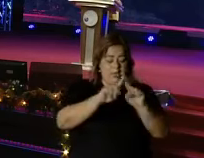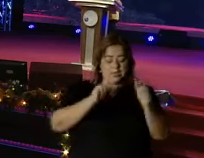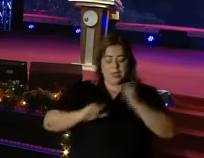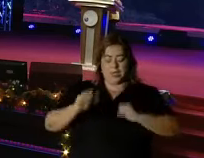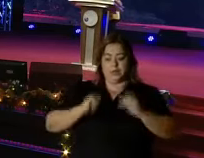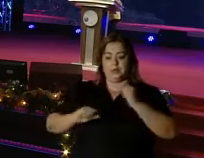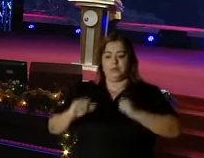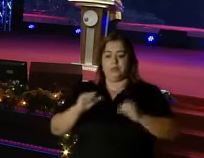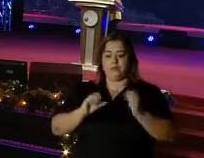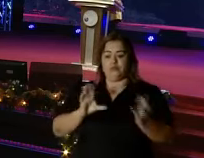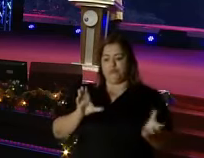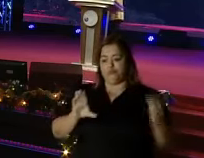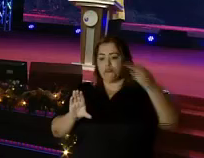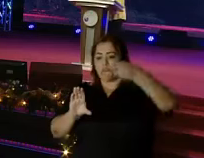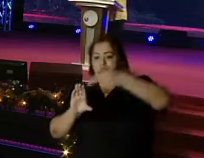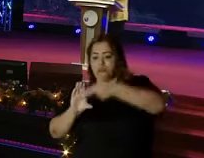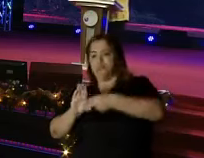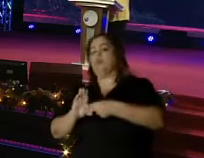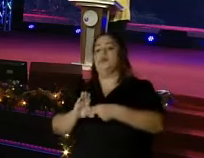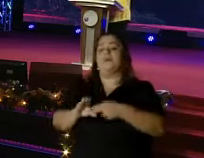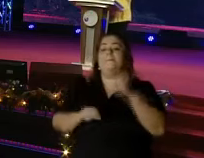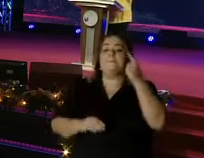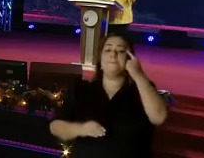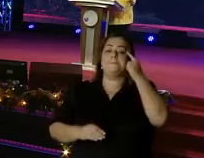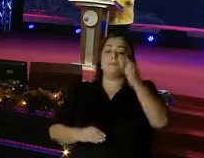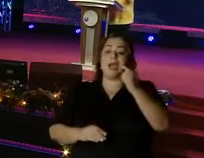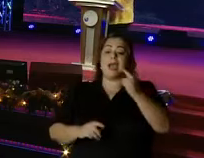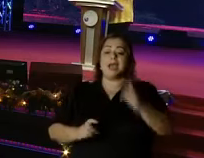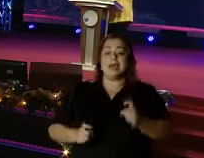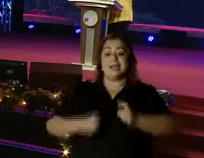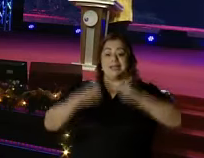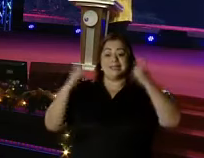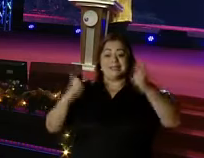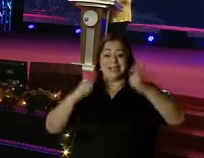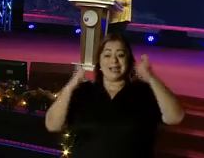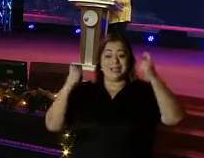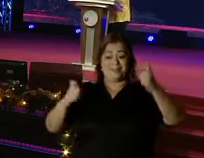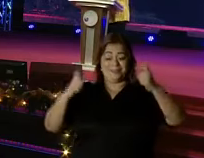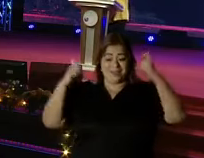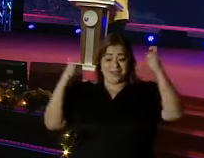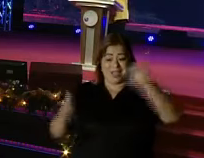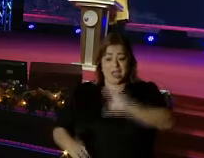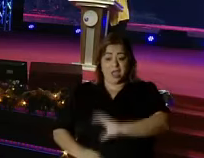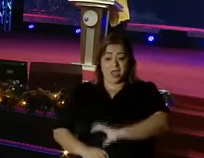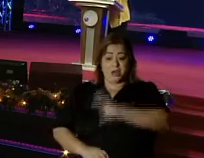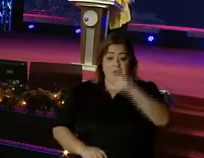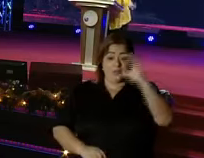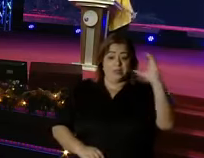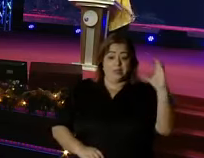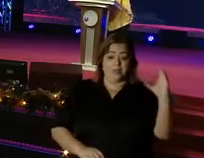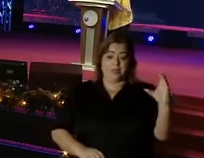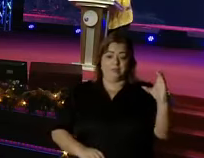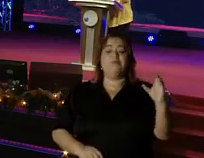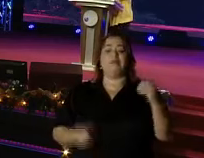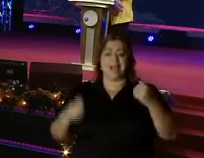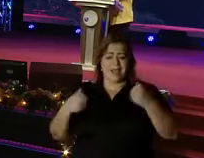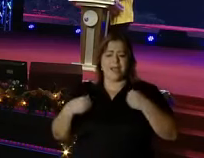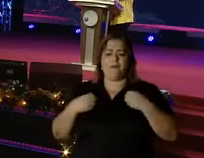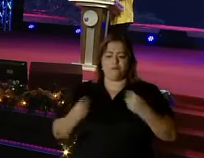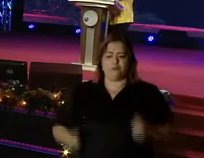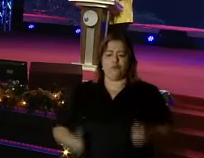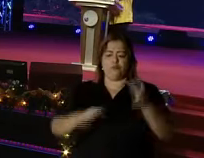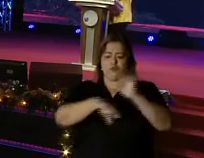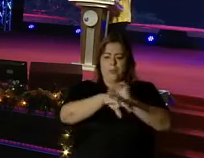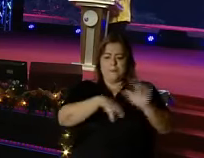Navidad. Así que invite a sus amistades, invite a su familia, va a ser un domingo hermoso. Tenemos espacio suficiente